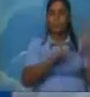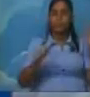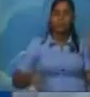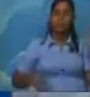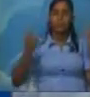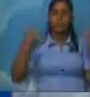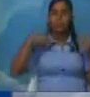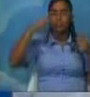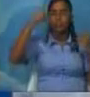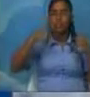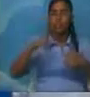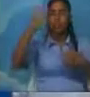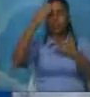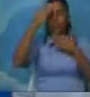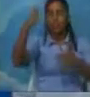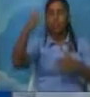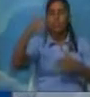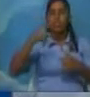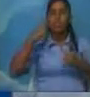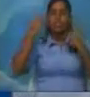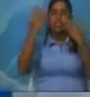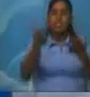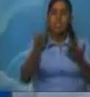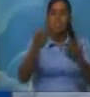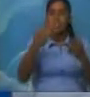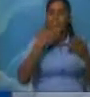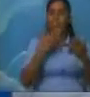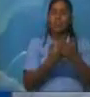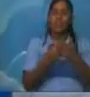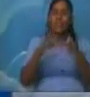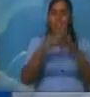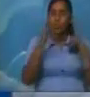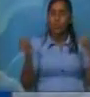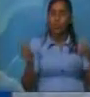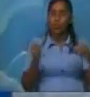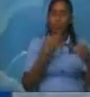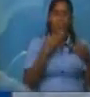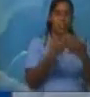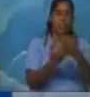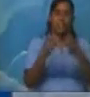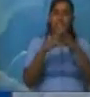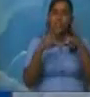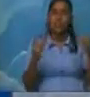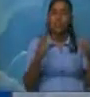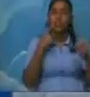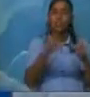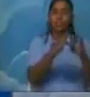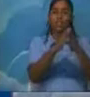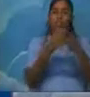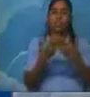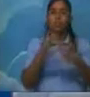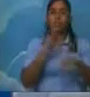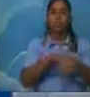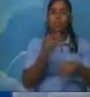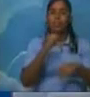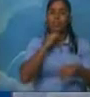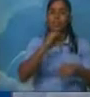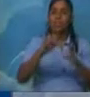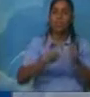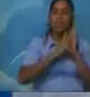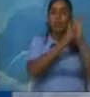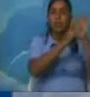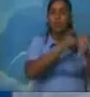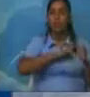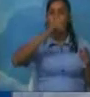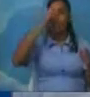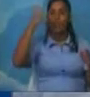ser agradecidos y dar gracias En todo dar gracias En todo dice la Biblia porque esa es la voluntad de